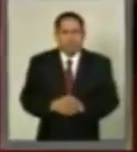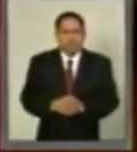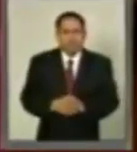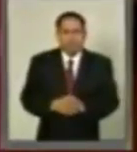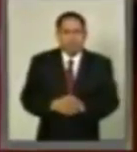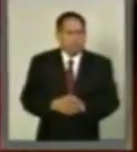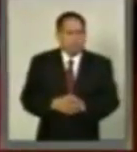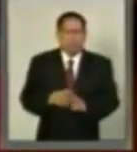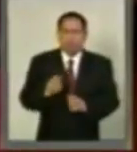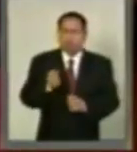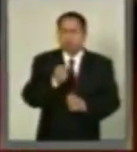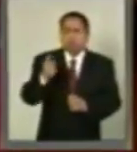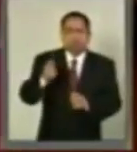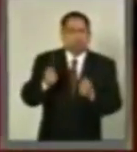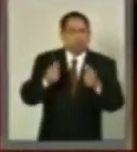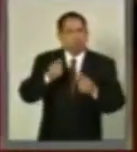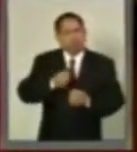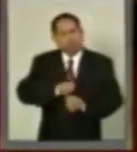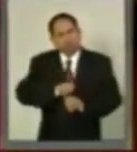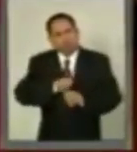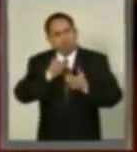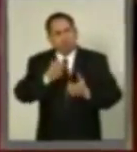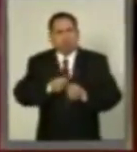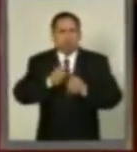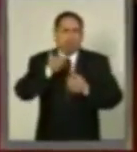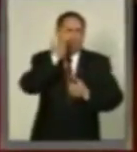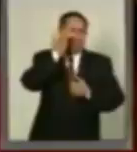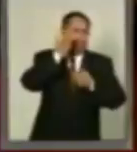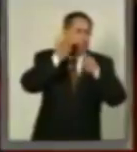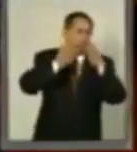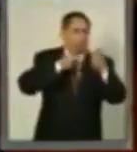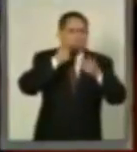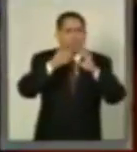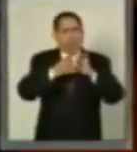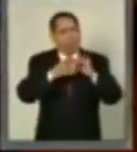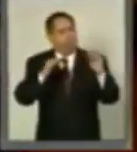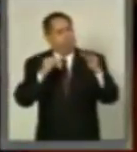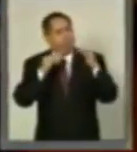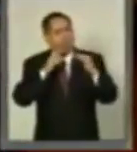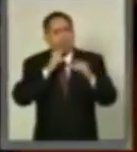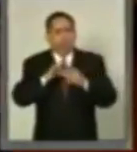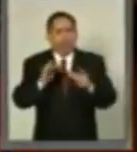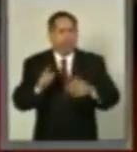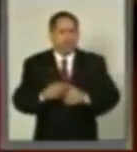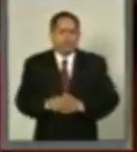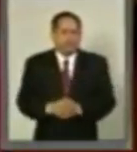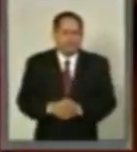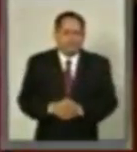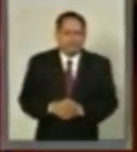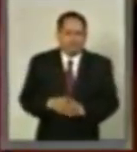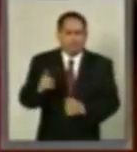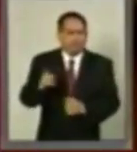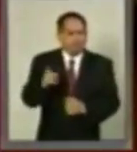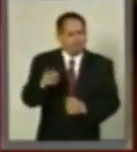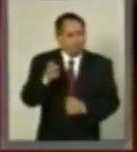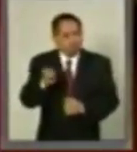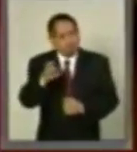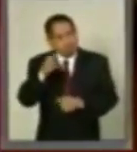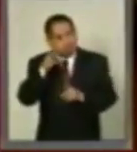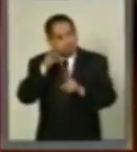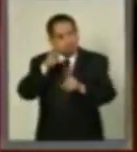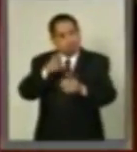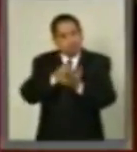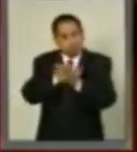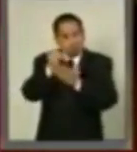lo que algunos expresan en la demagogia y en la solución fácil no es camino de un proyecto y